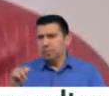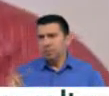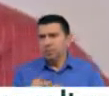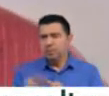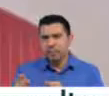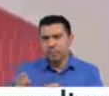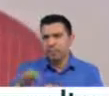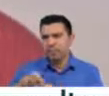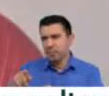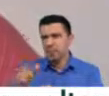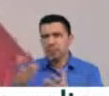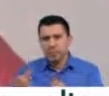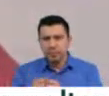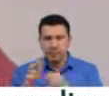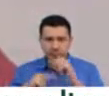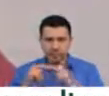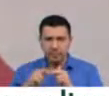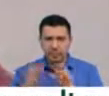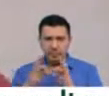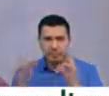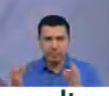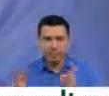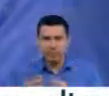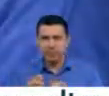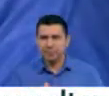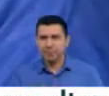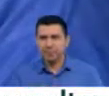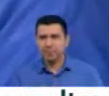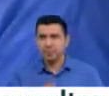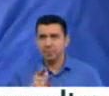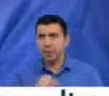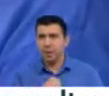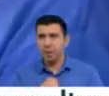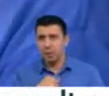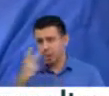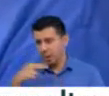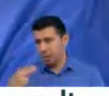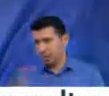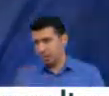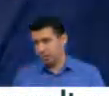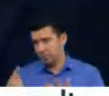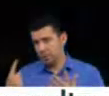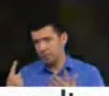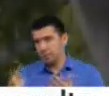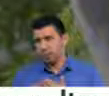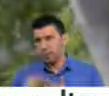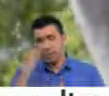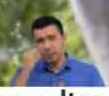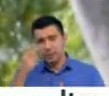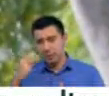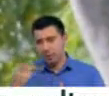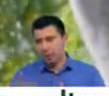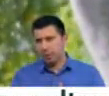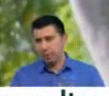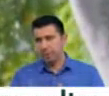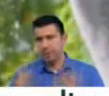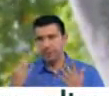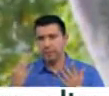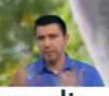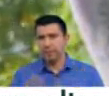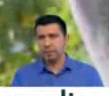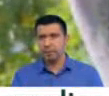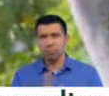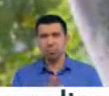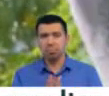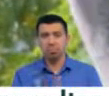minado las ganas de construir una familia, que cuenta ya con 6 hijos y 8 nietos. La paz se logra